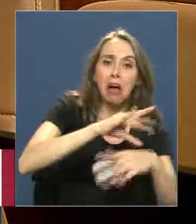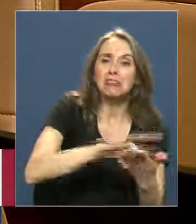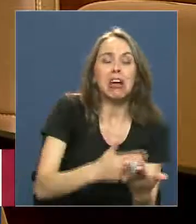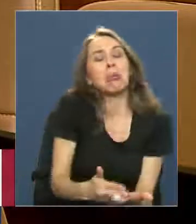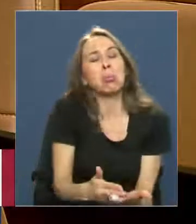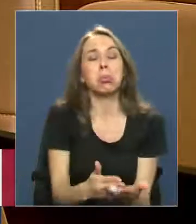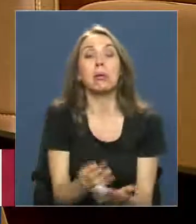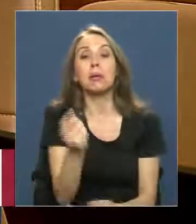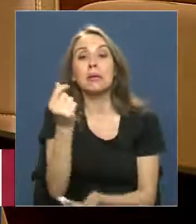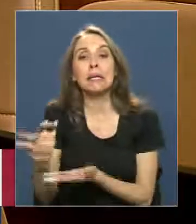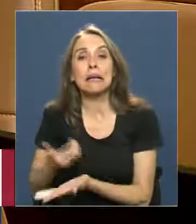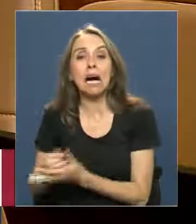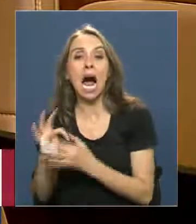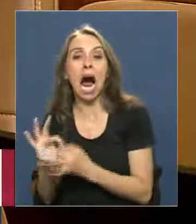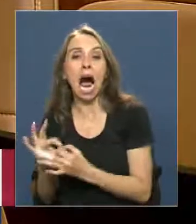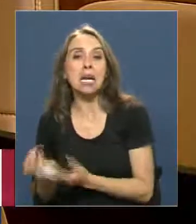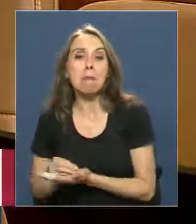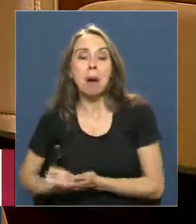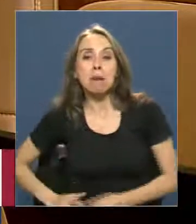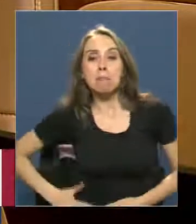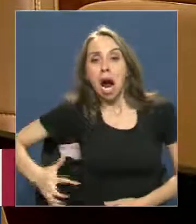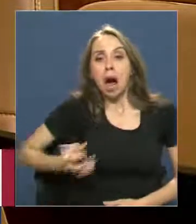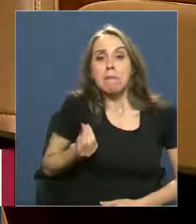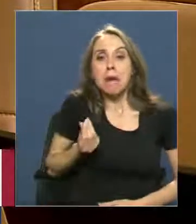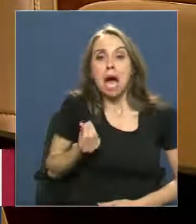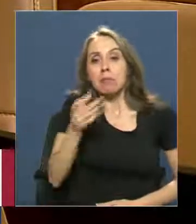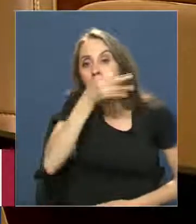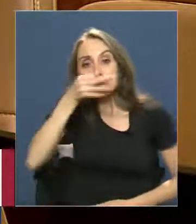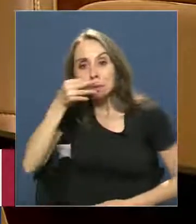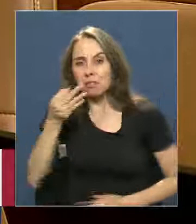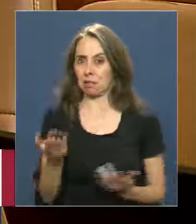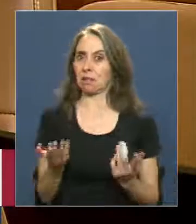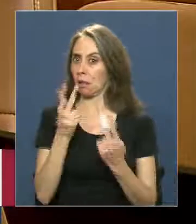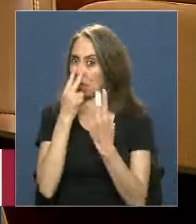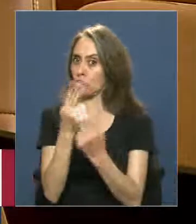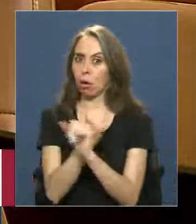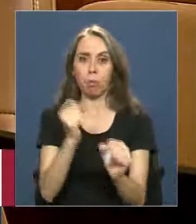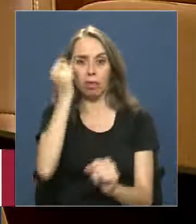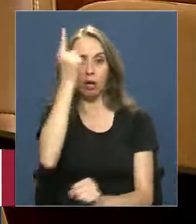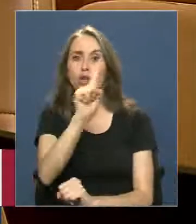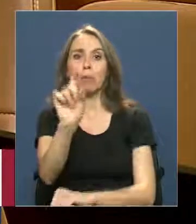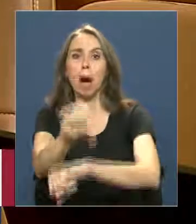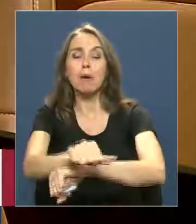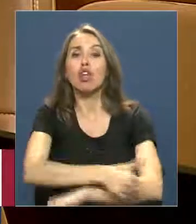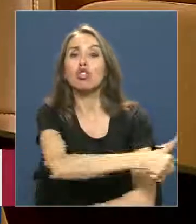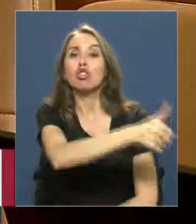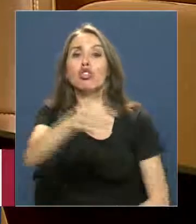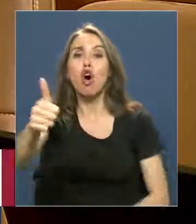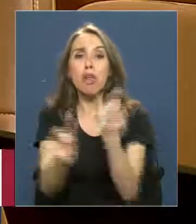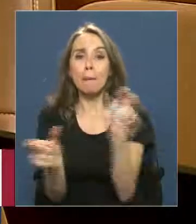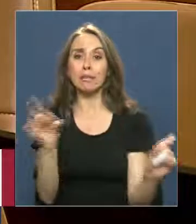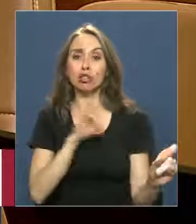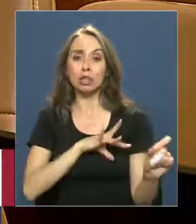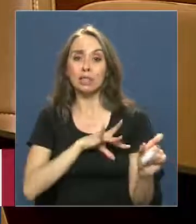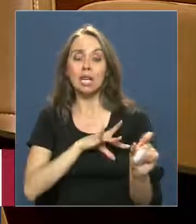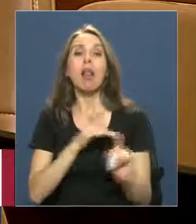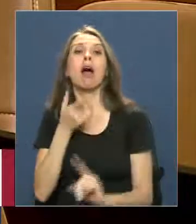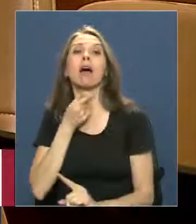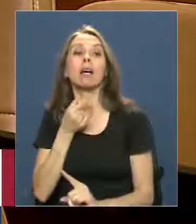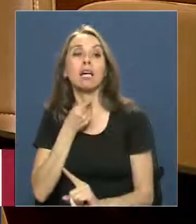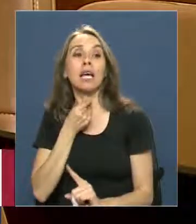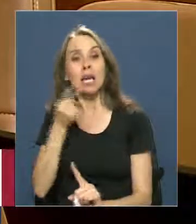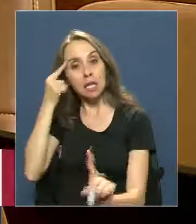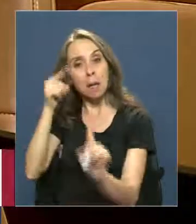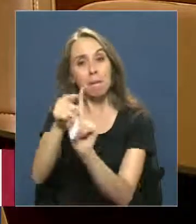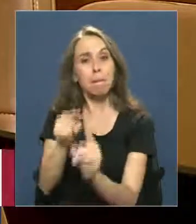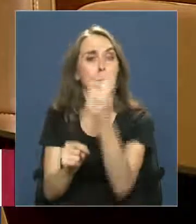importado más la ganancia y ganar más dinero. Y esa es una cuestión incomprensible y inadmisible. Hoy día estamos todos en Chile detrás de la salud